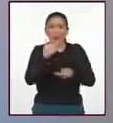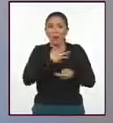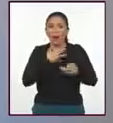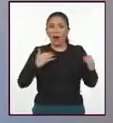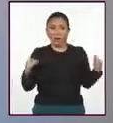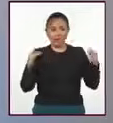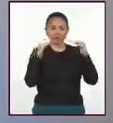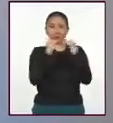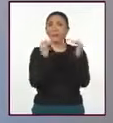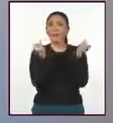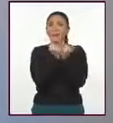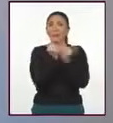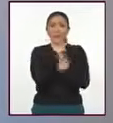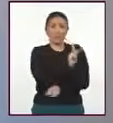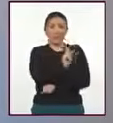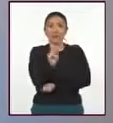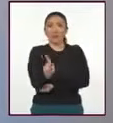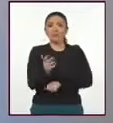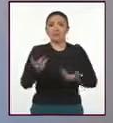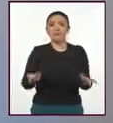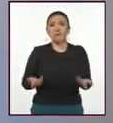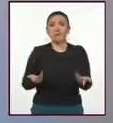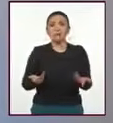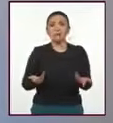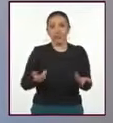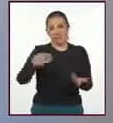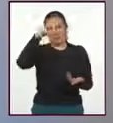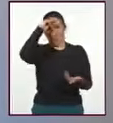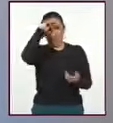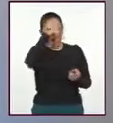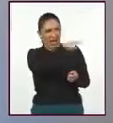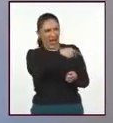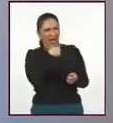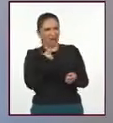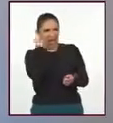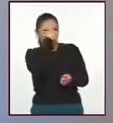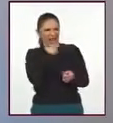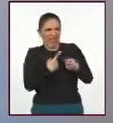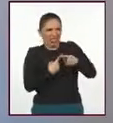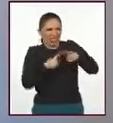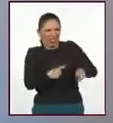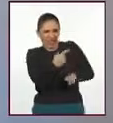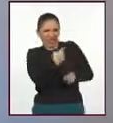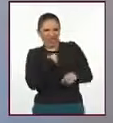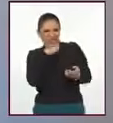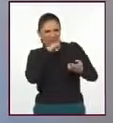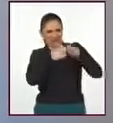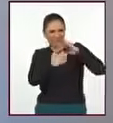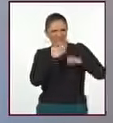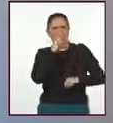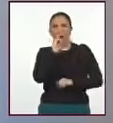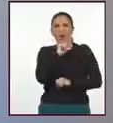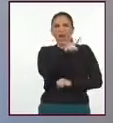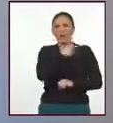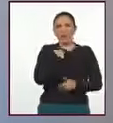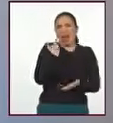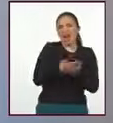común de lo que pensaban. E incluso con quien podían pensar que tenían una rivalidad o que eran, por así decirlo, como su enemigo,